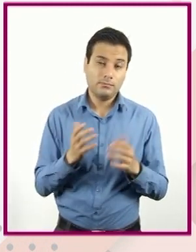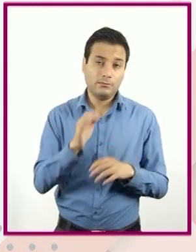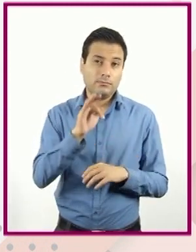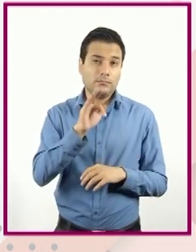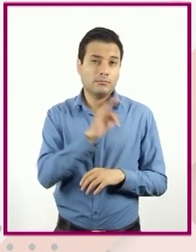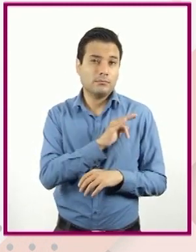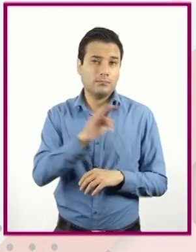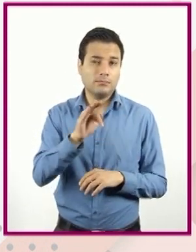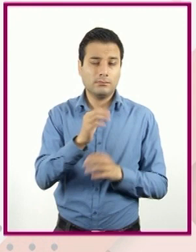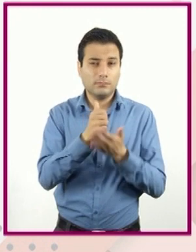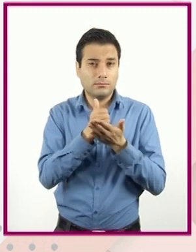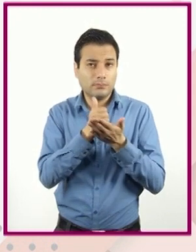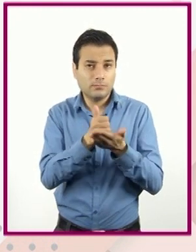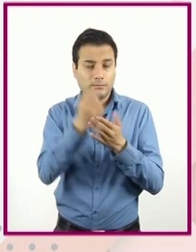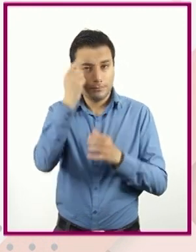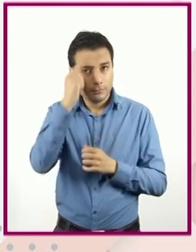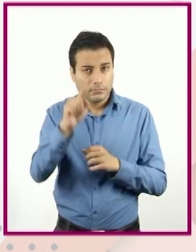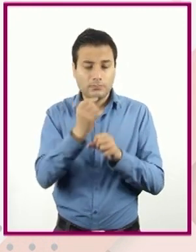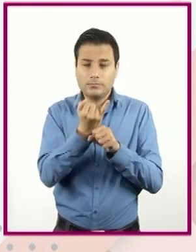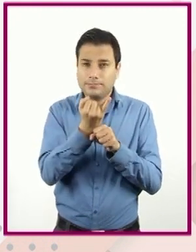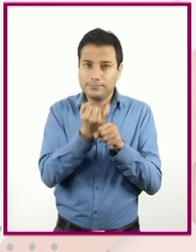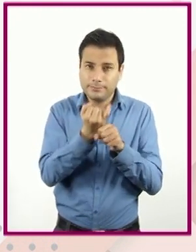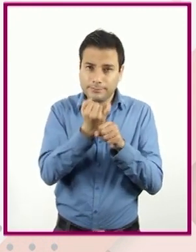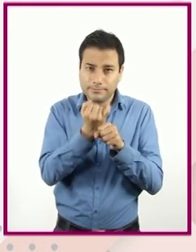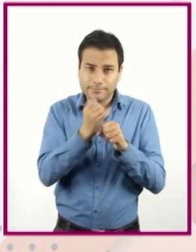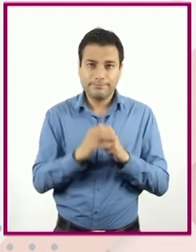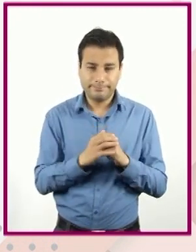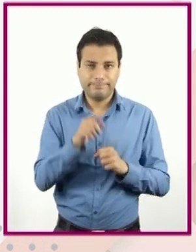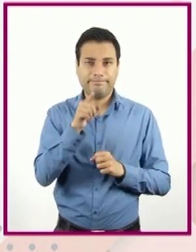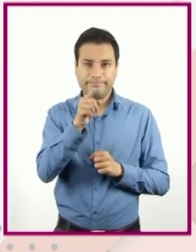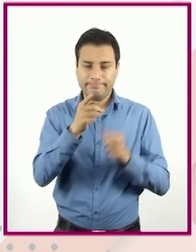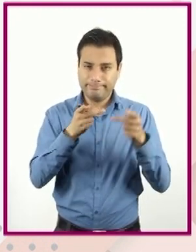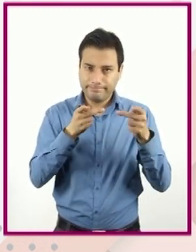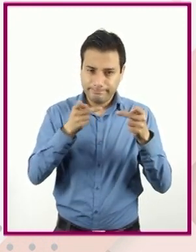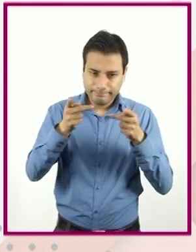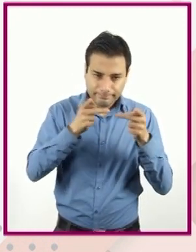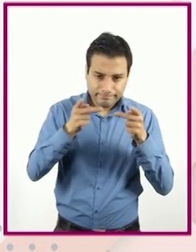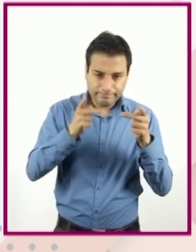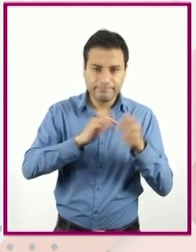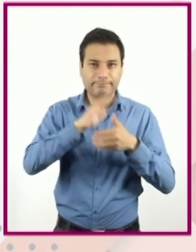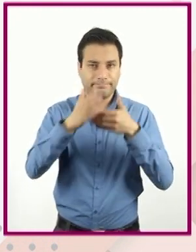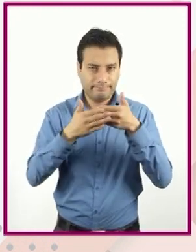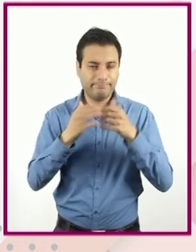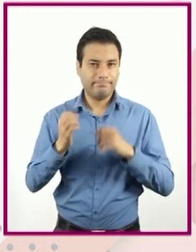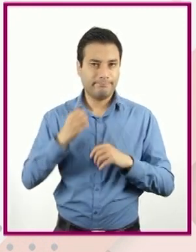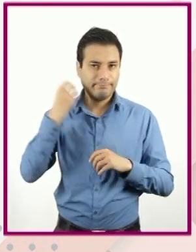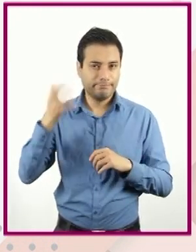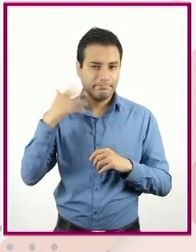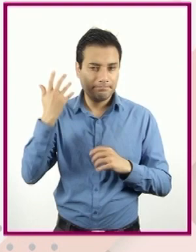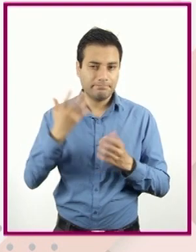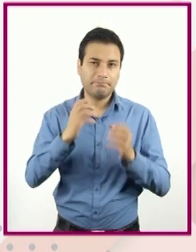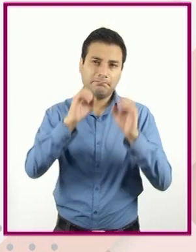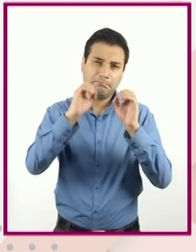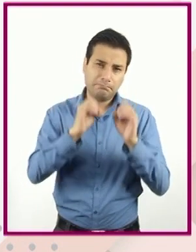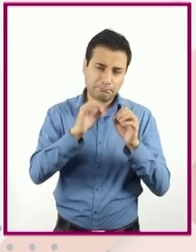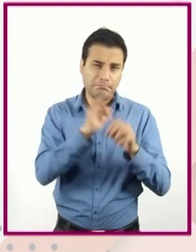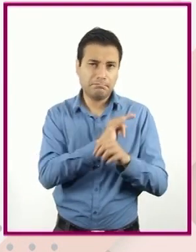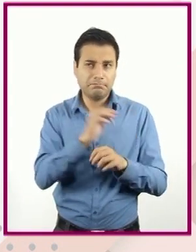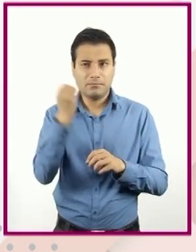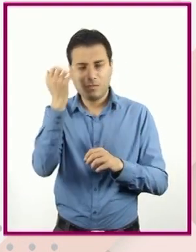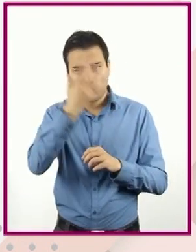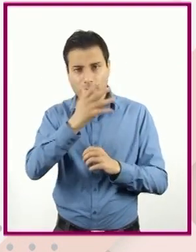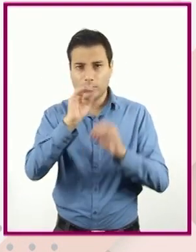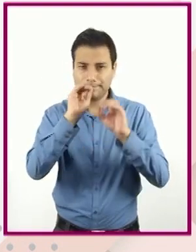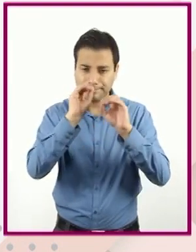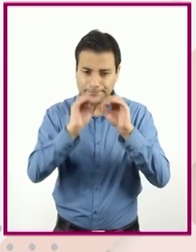apoyo al realizar una investigación para preparar el contenido de una exposición, de una monografía o de cualquier trabajo que